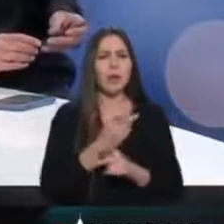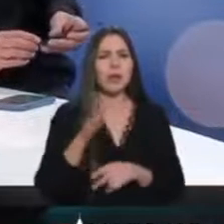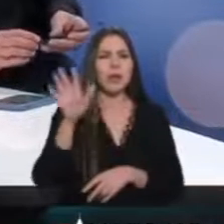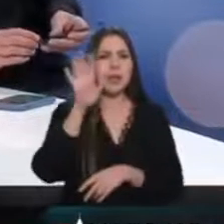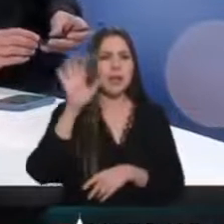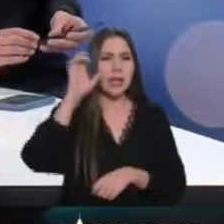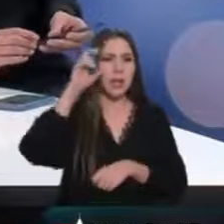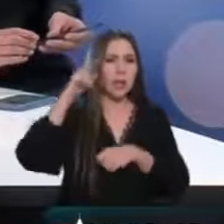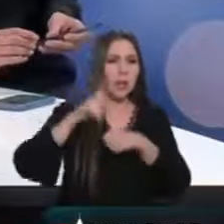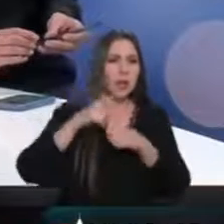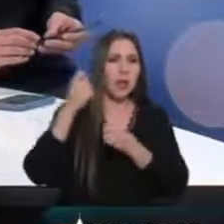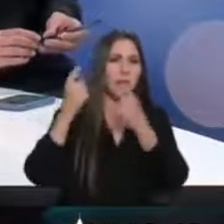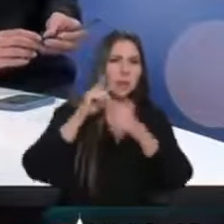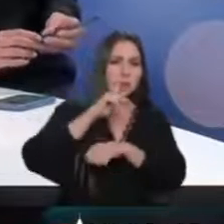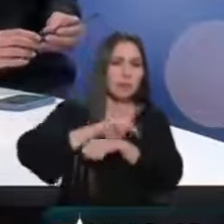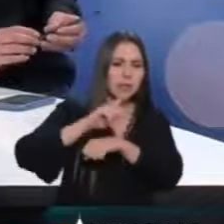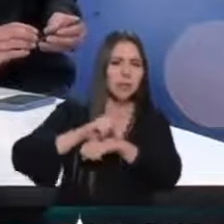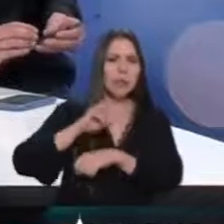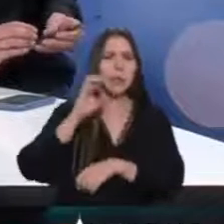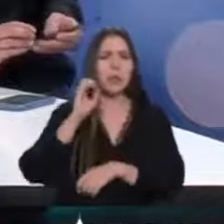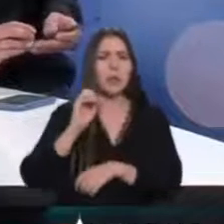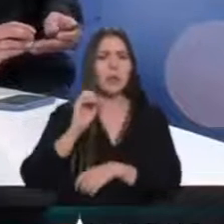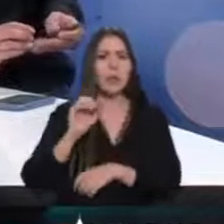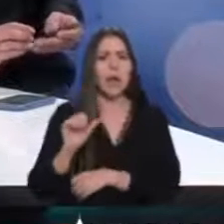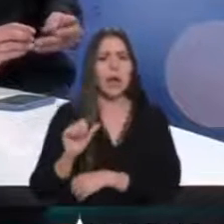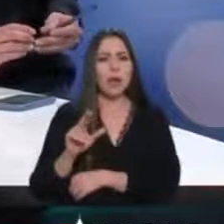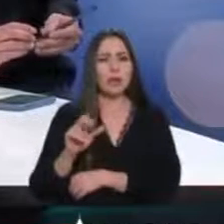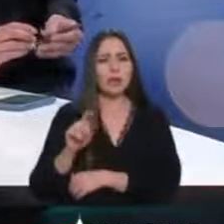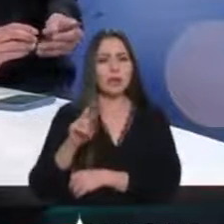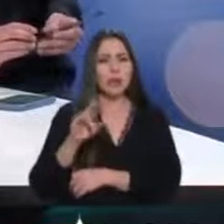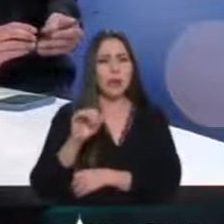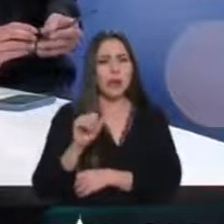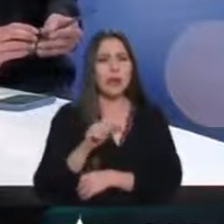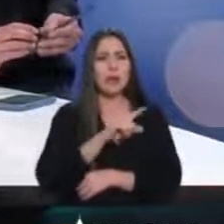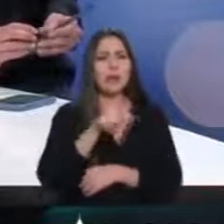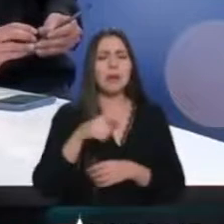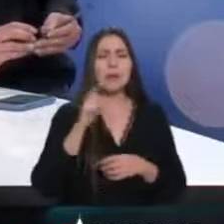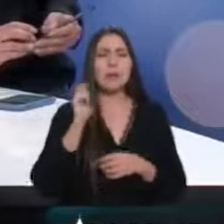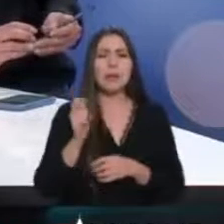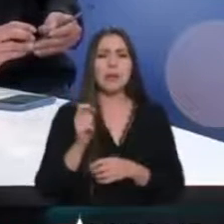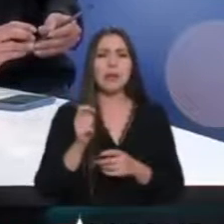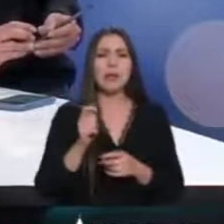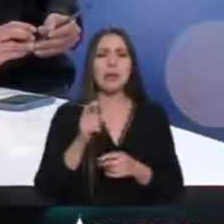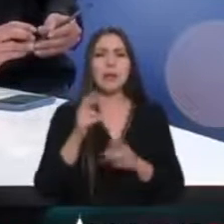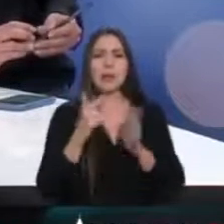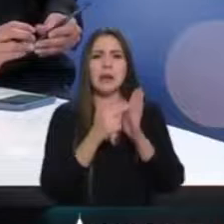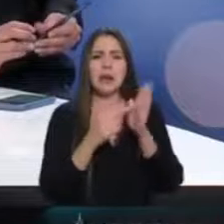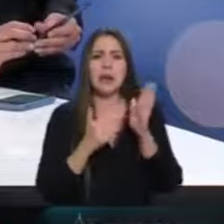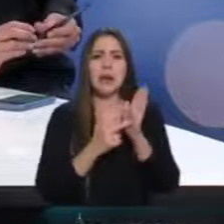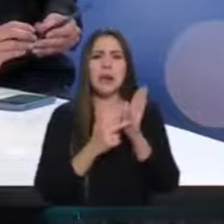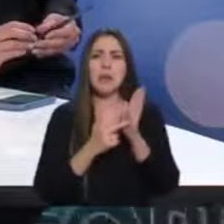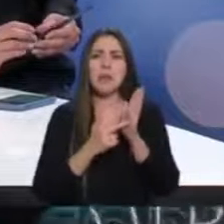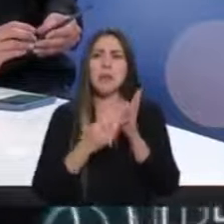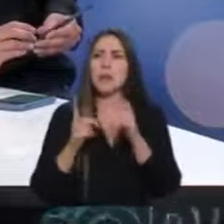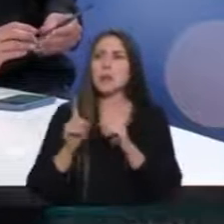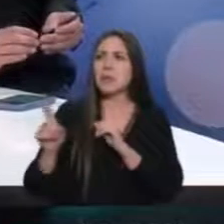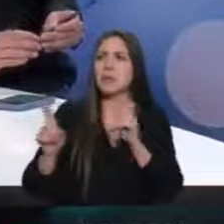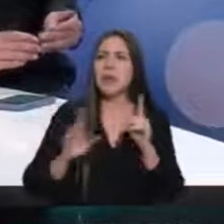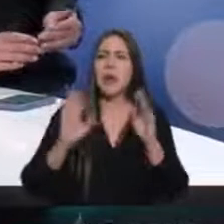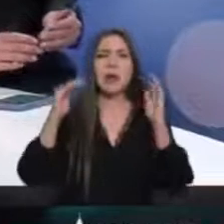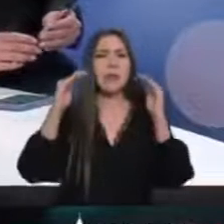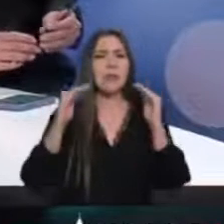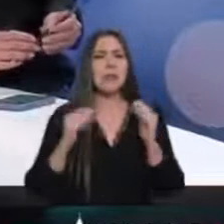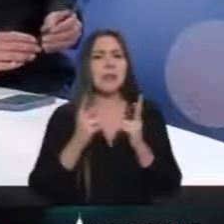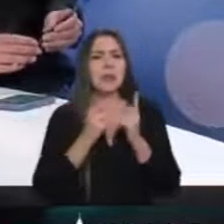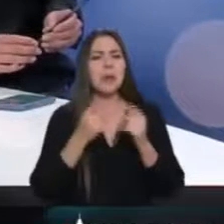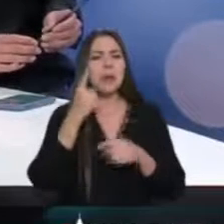nórdicos o en Austria, que después de que se relajaron enormemente con las medidas de sana distancia, con las medidas